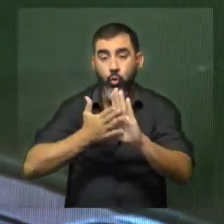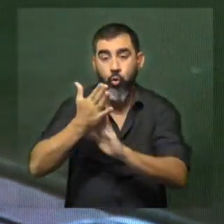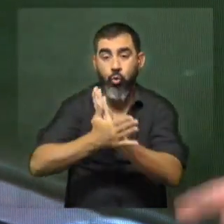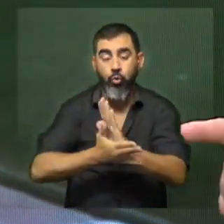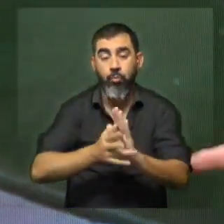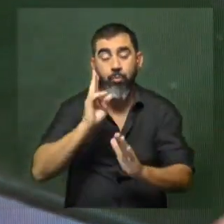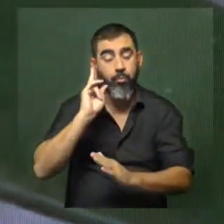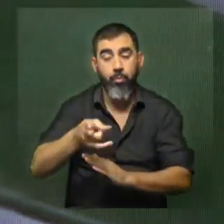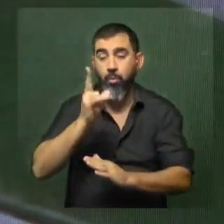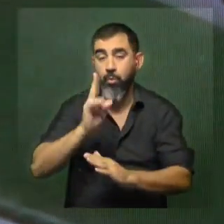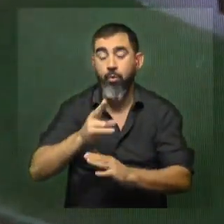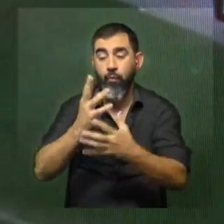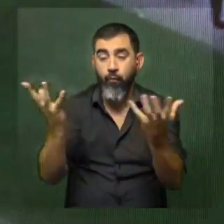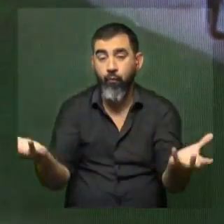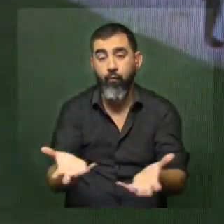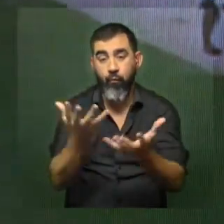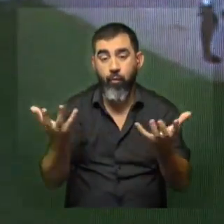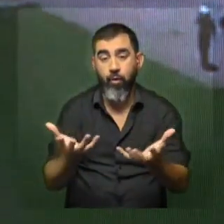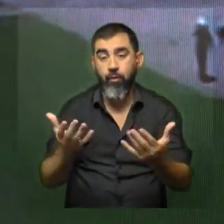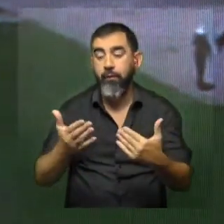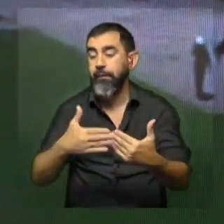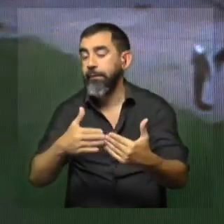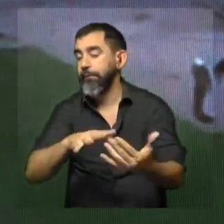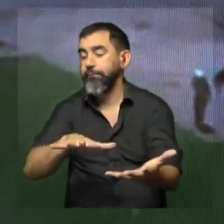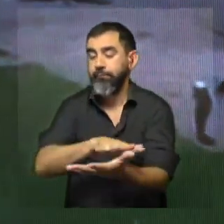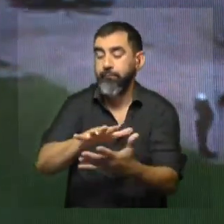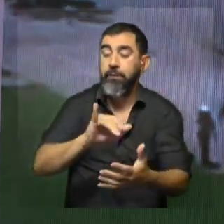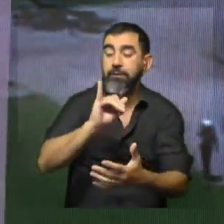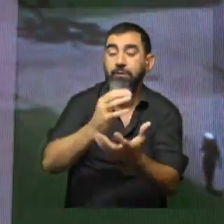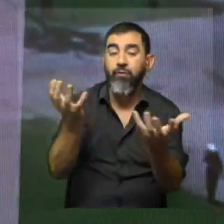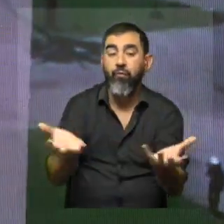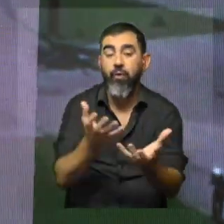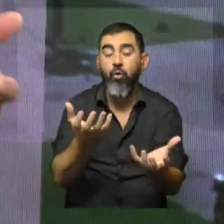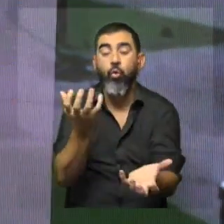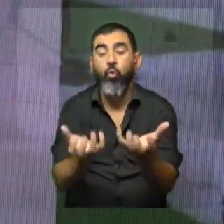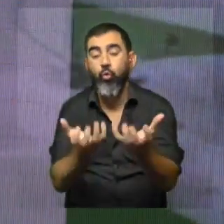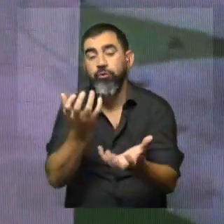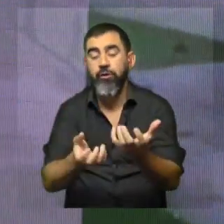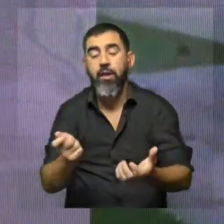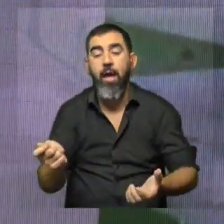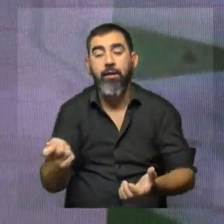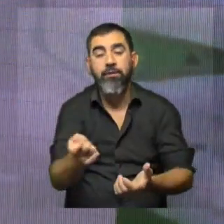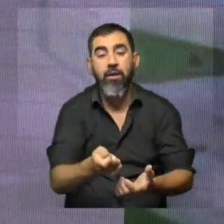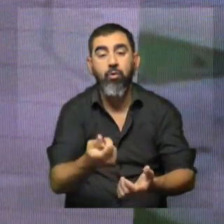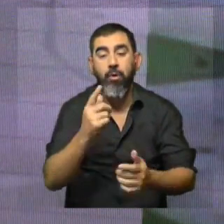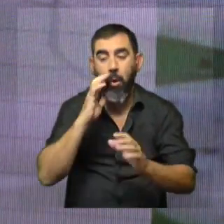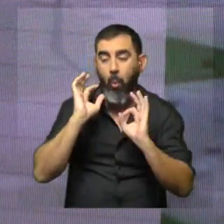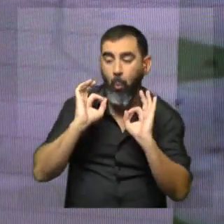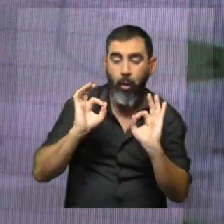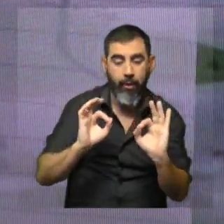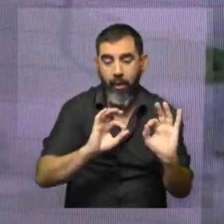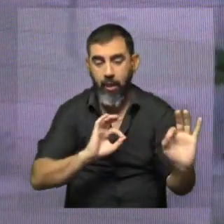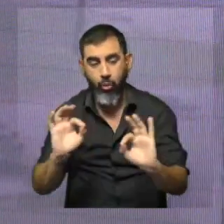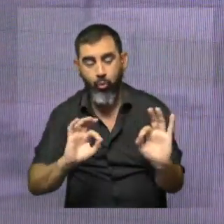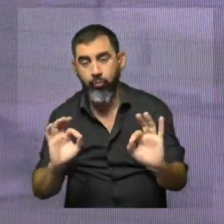puede prender fuego por ahí. Y si lo hace, es para cocción, asado y demás, pero con mucha precaución,